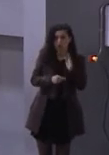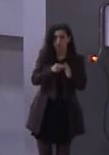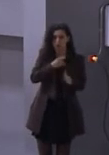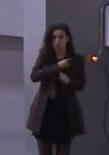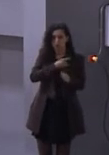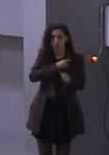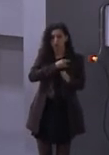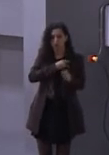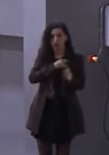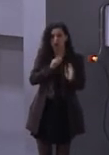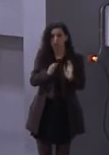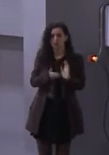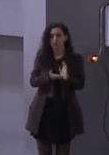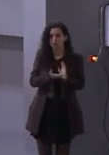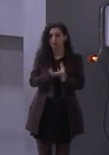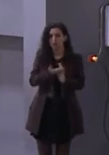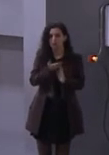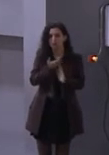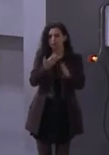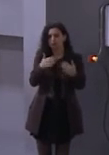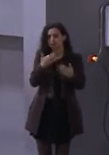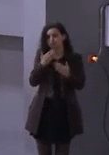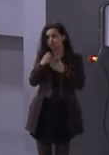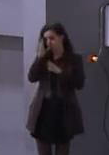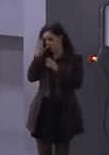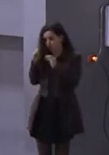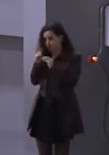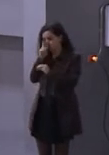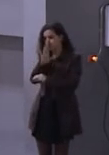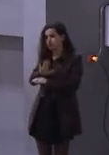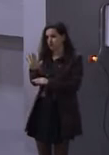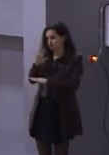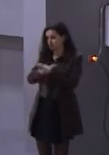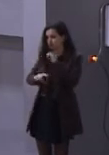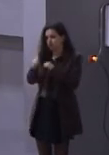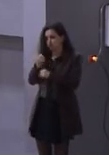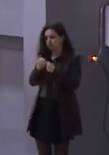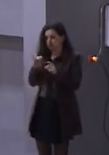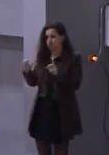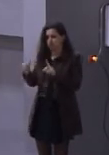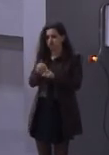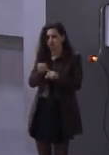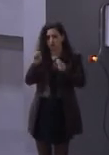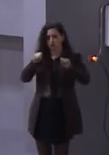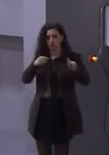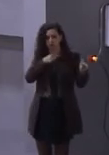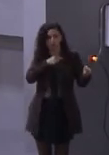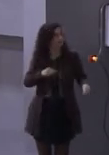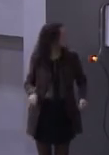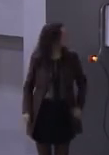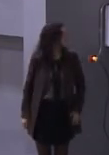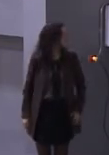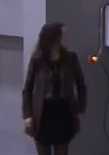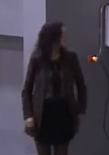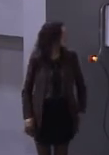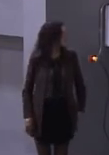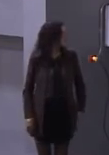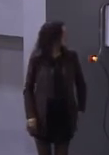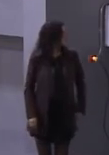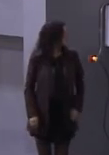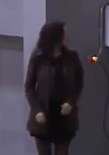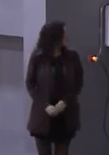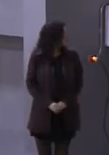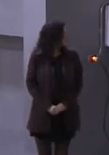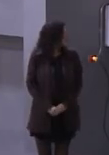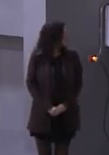gracias al acuerdo nacional que pues nos permite hablar de esto. Bueno, aquí